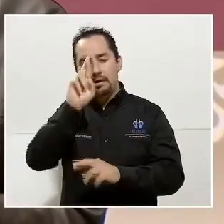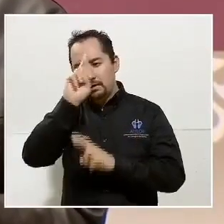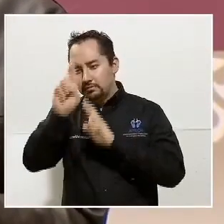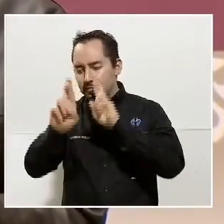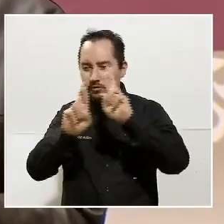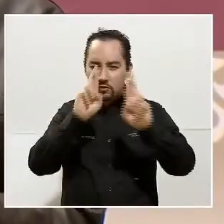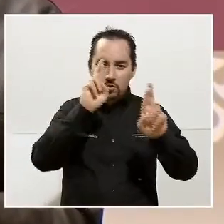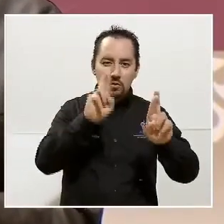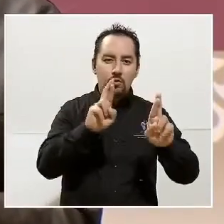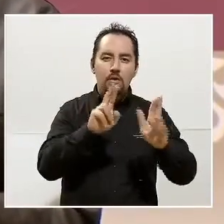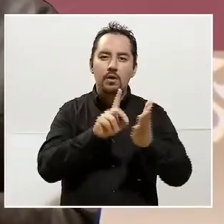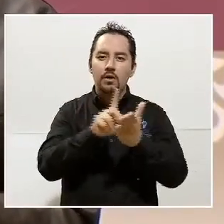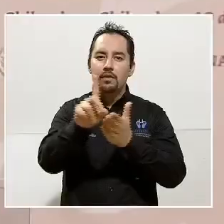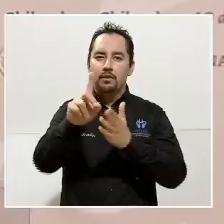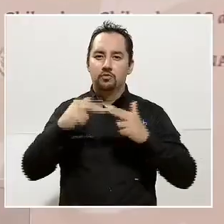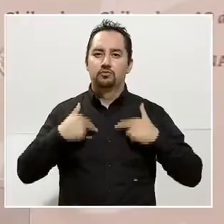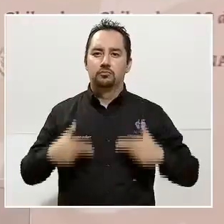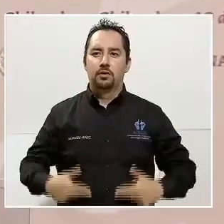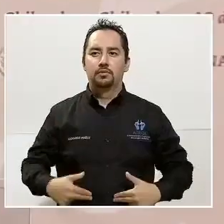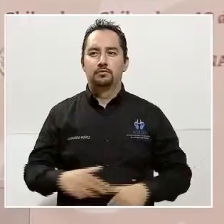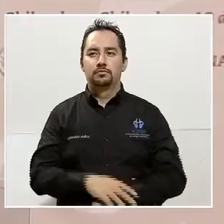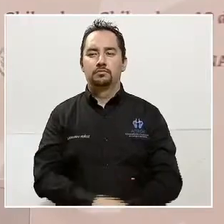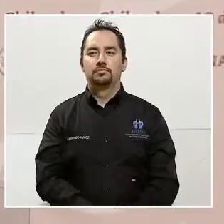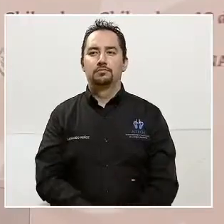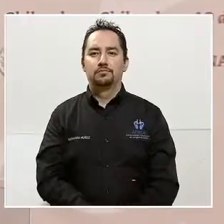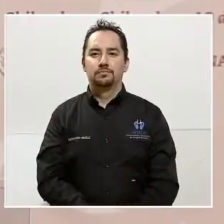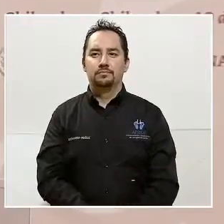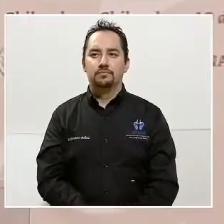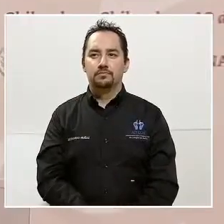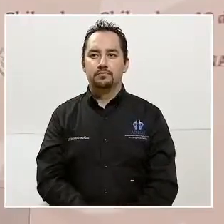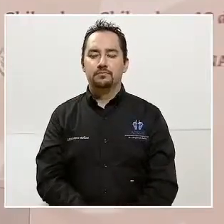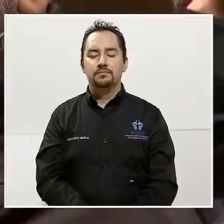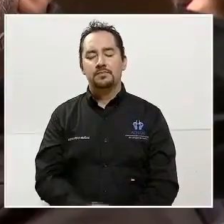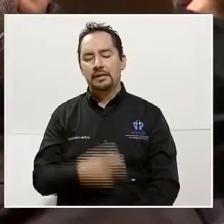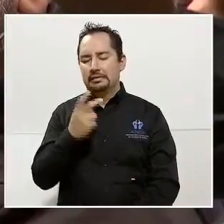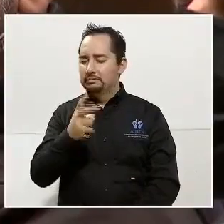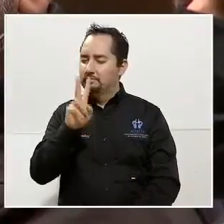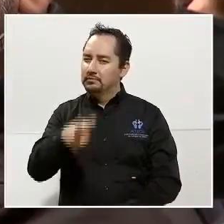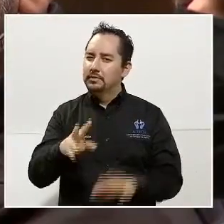derechos humanos en el país. Esto es muy importante.